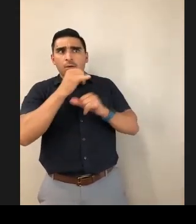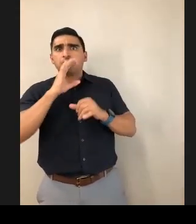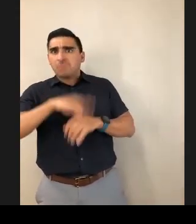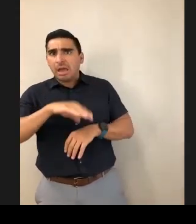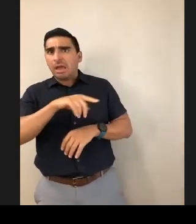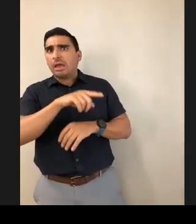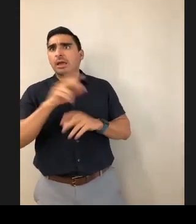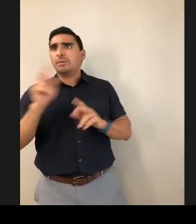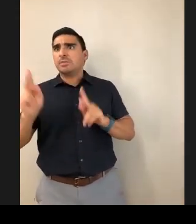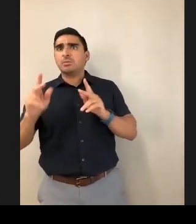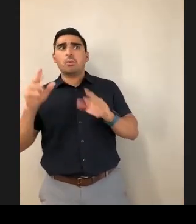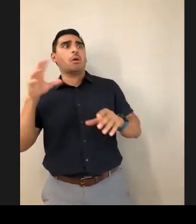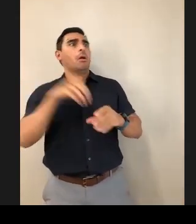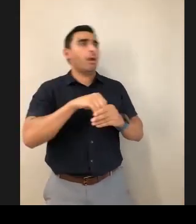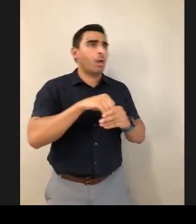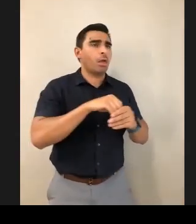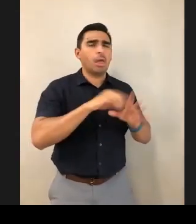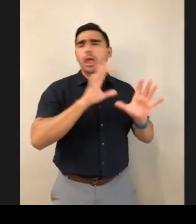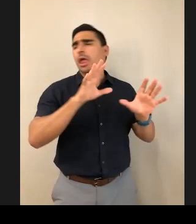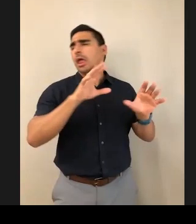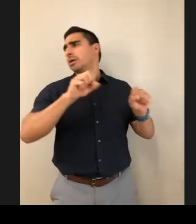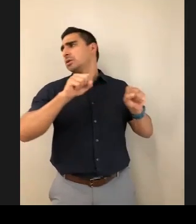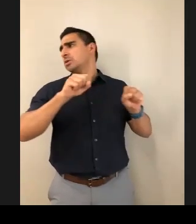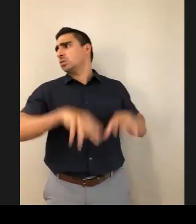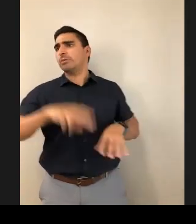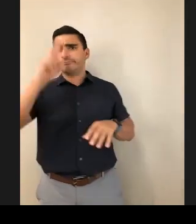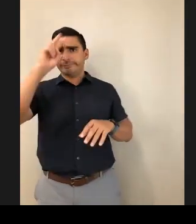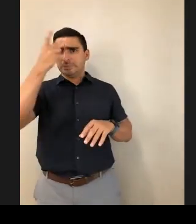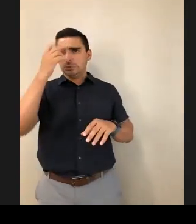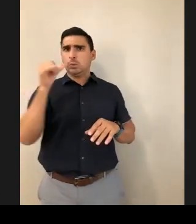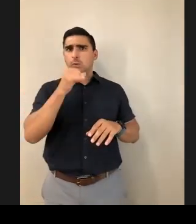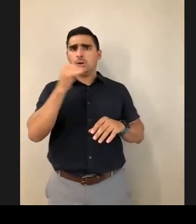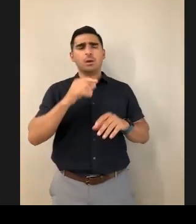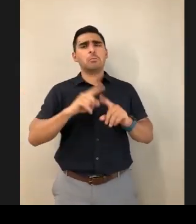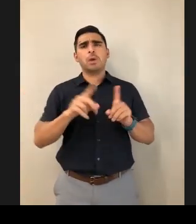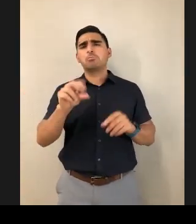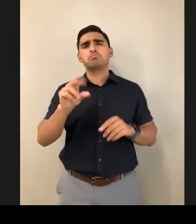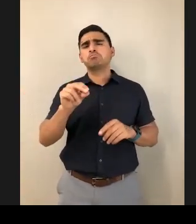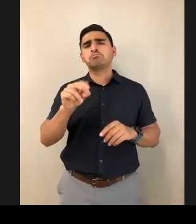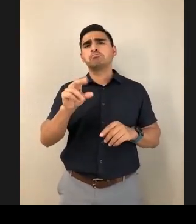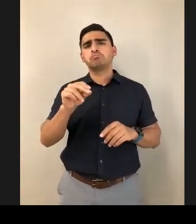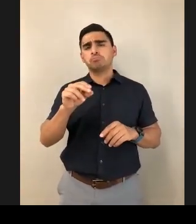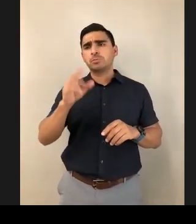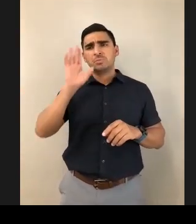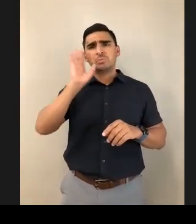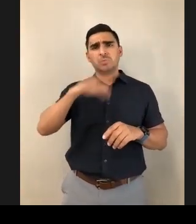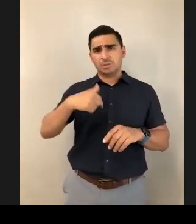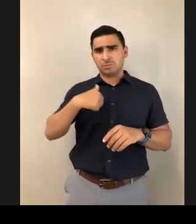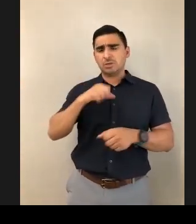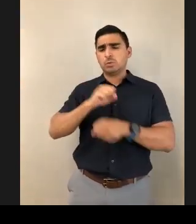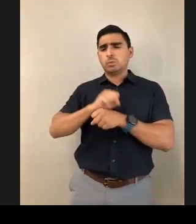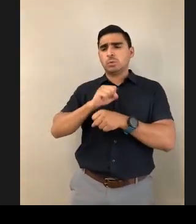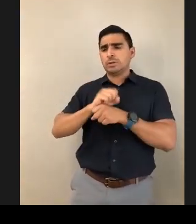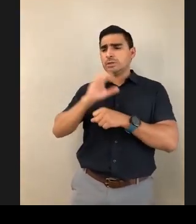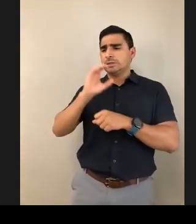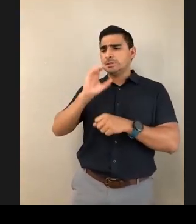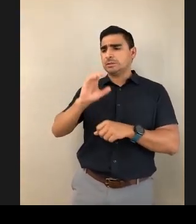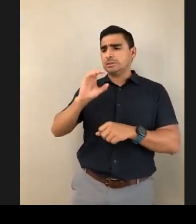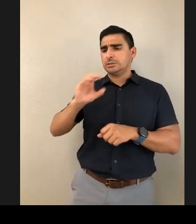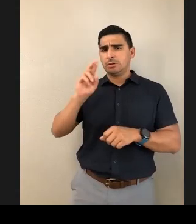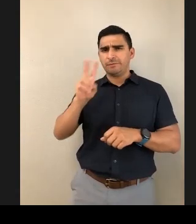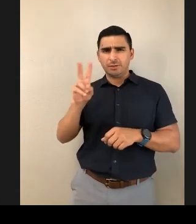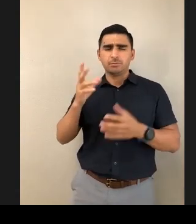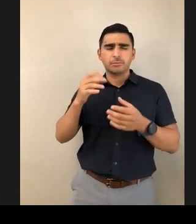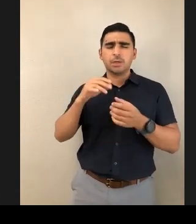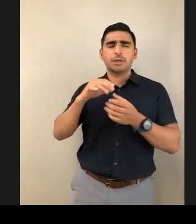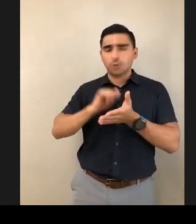está, algo muy negativo, con ganas de levantarse e irse. Pero mi experiencia es trabajando en Nueva